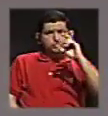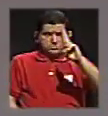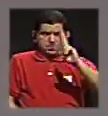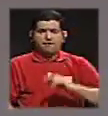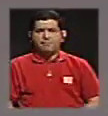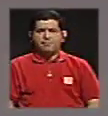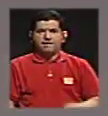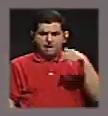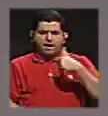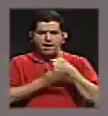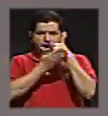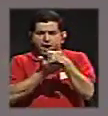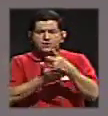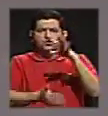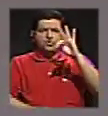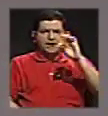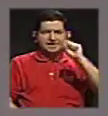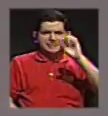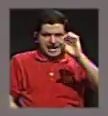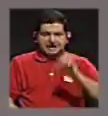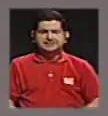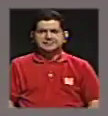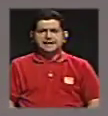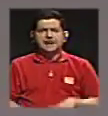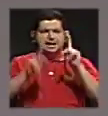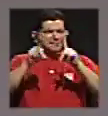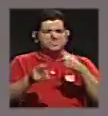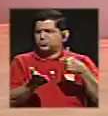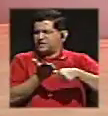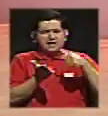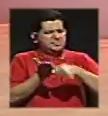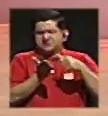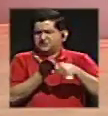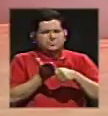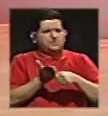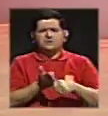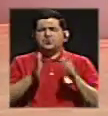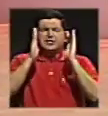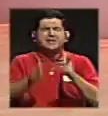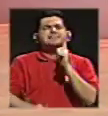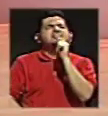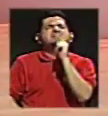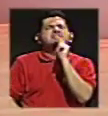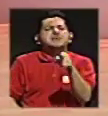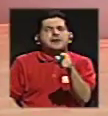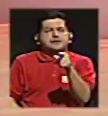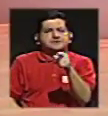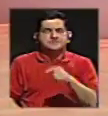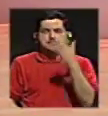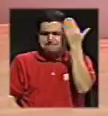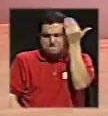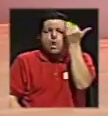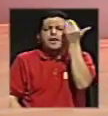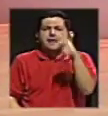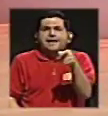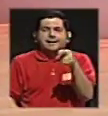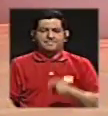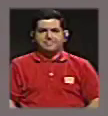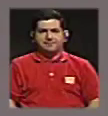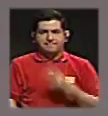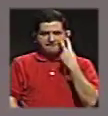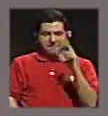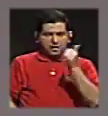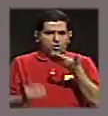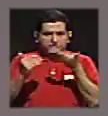eh colaboró con el tribunal supremo de elecciones Quiénes son los abstencionistas Y por qué no votan eh vimos que entre